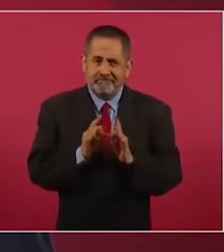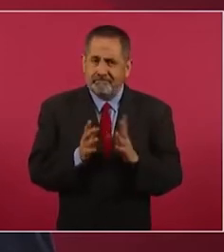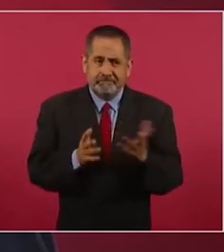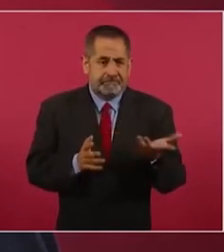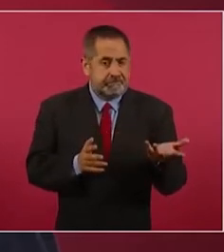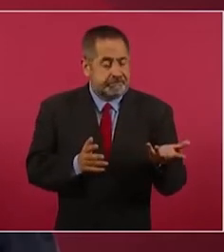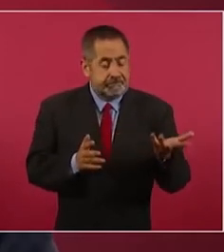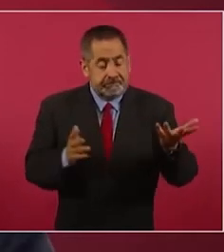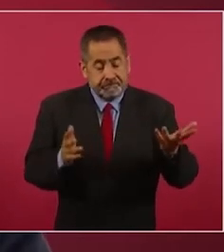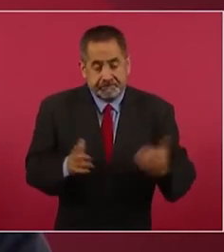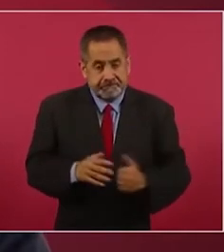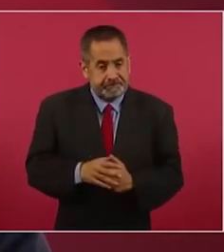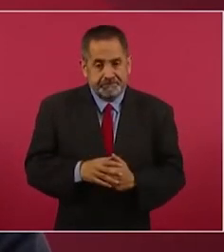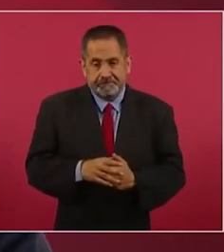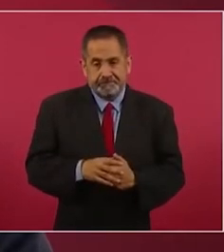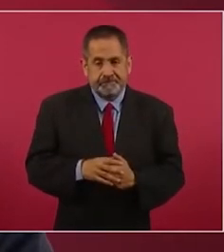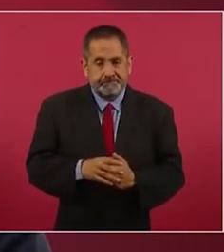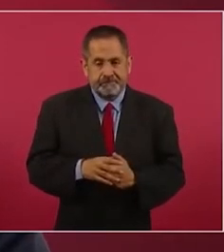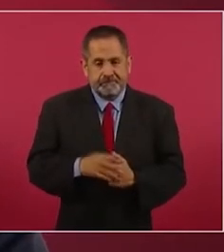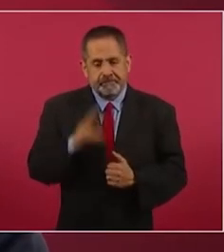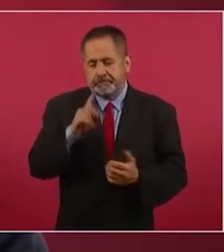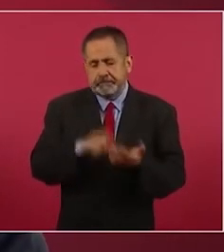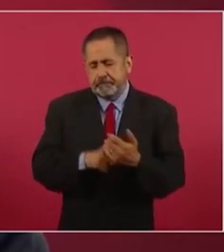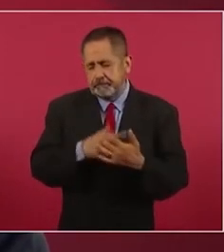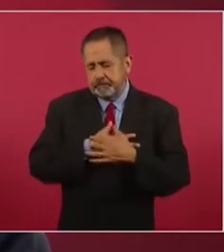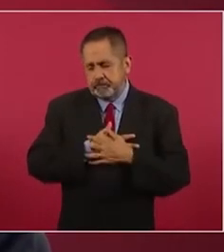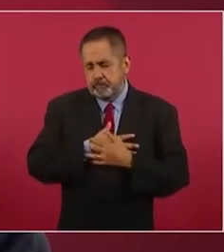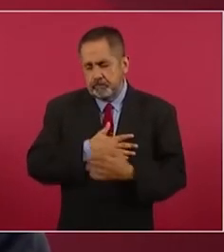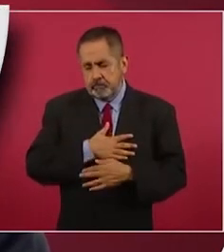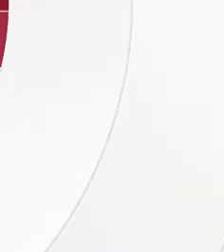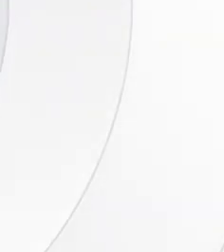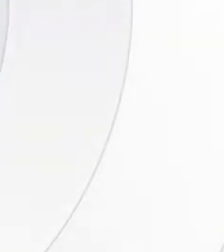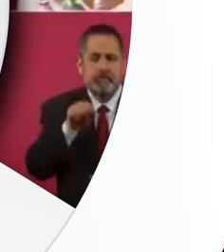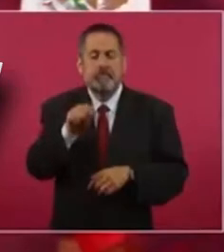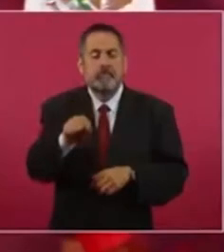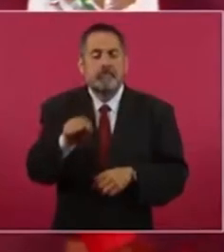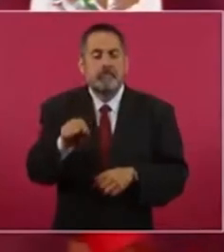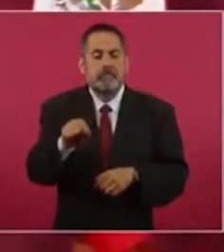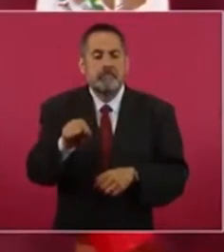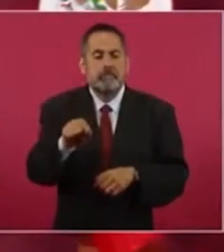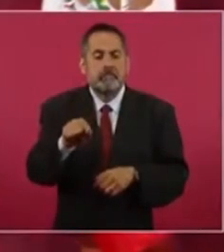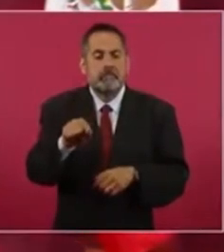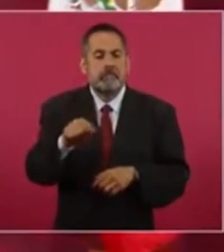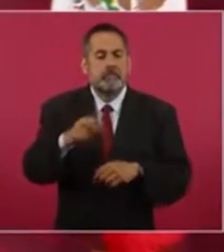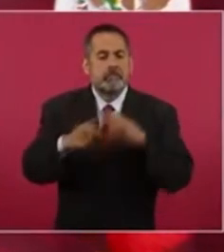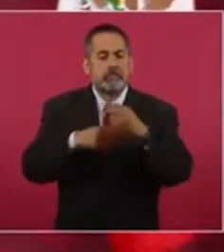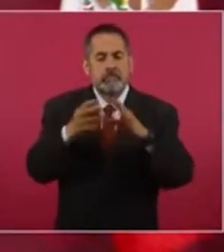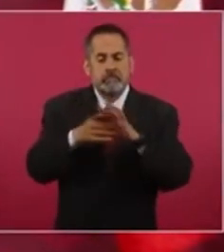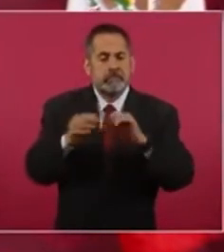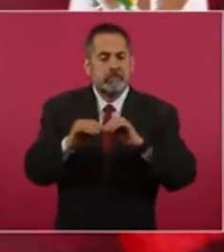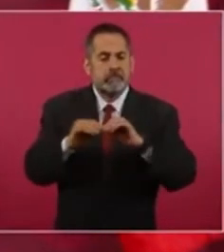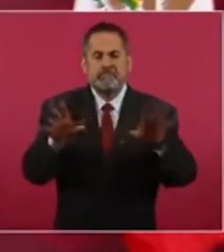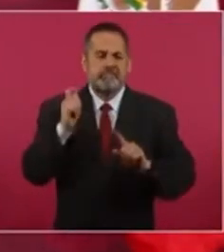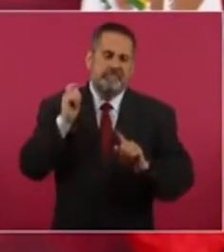que se lamentan mucho. Vamos a definir